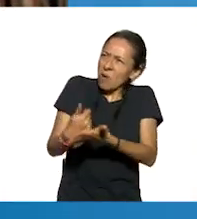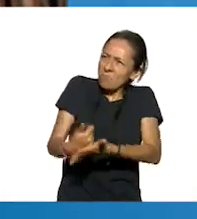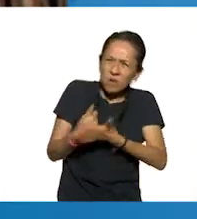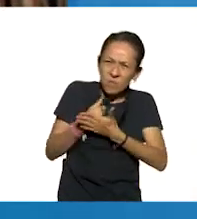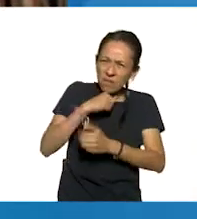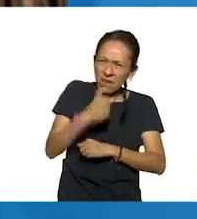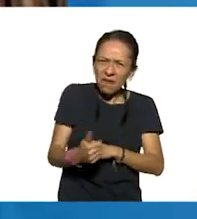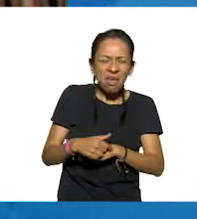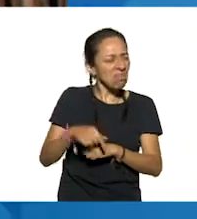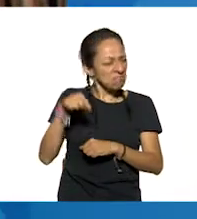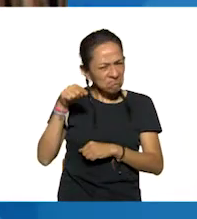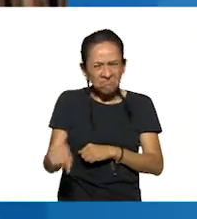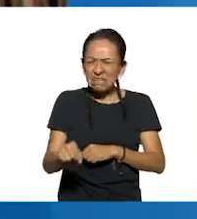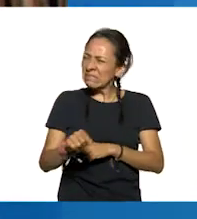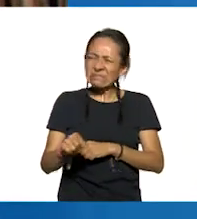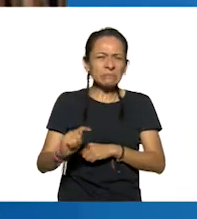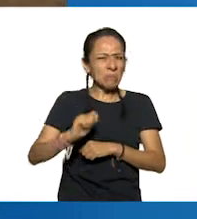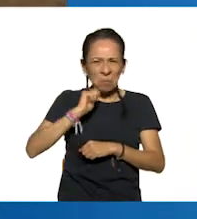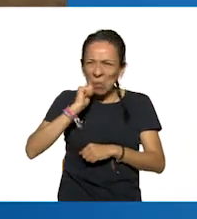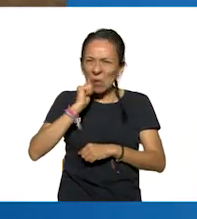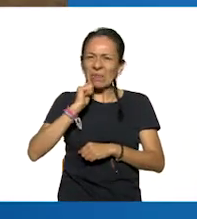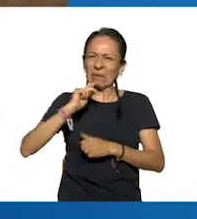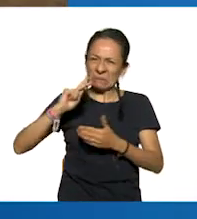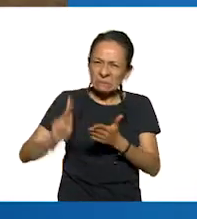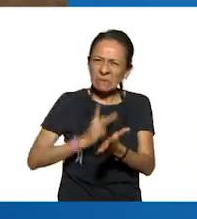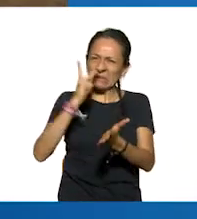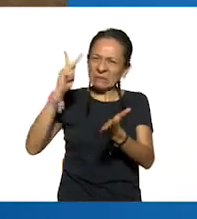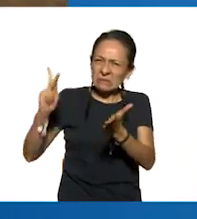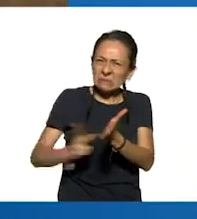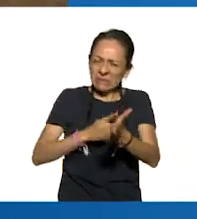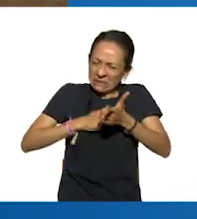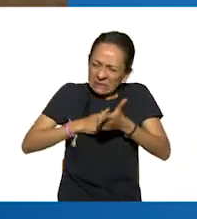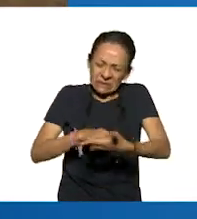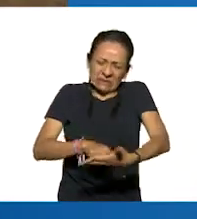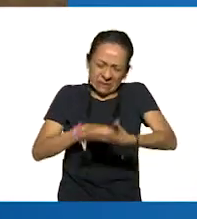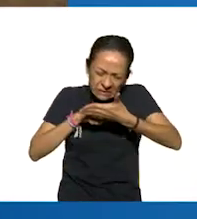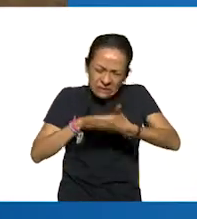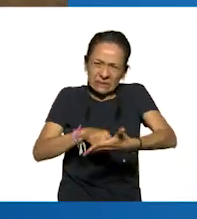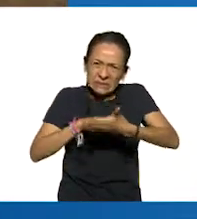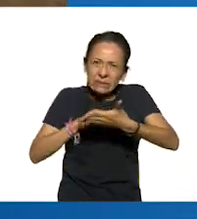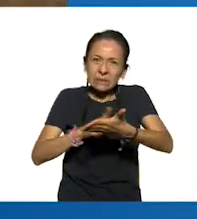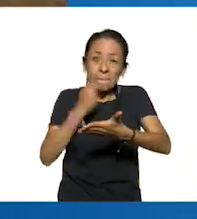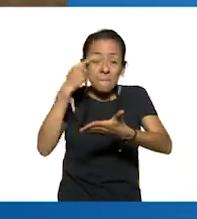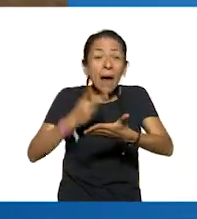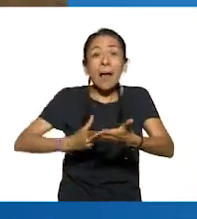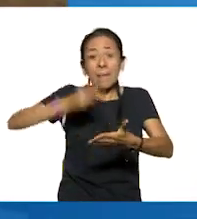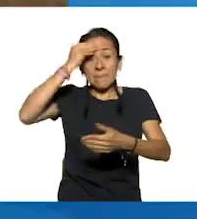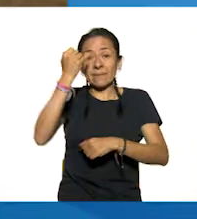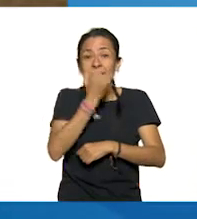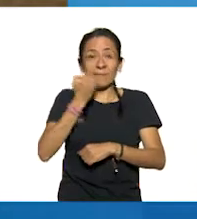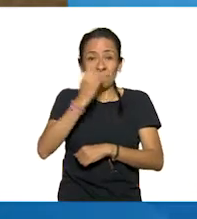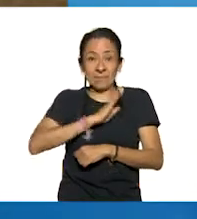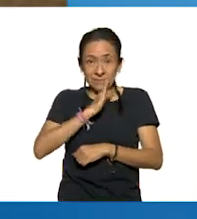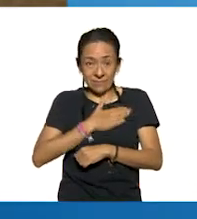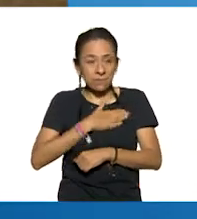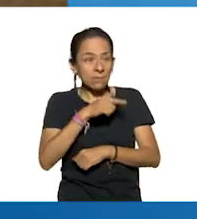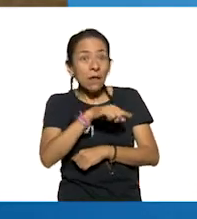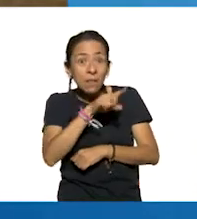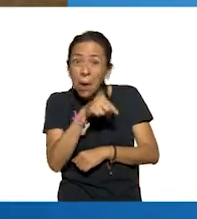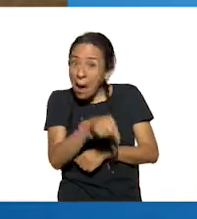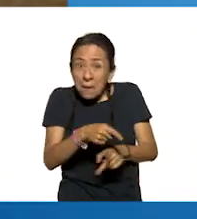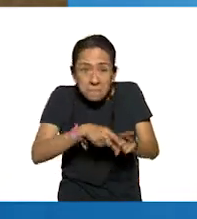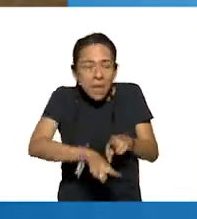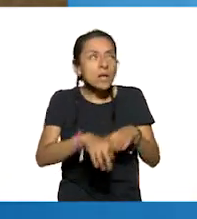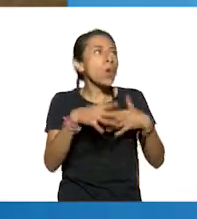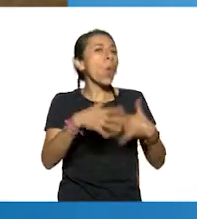y a repetir para aprender el español. Y a partir de ese momento hace algo extraordinario. El